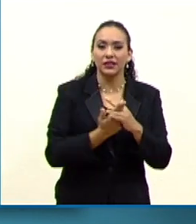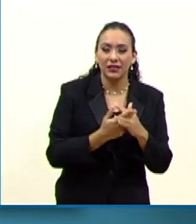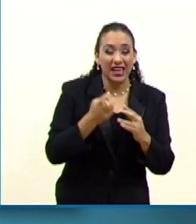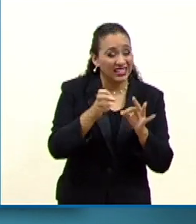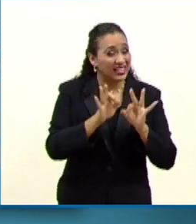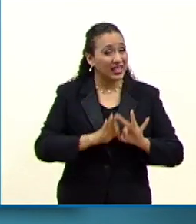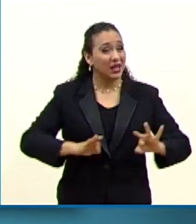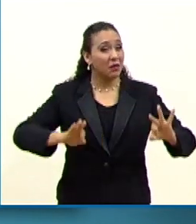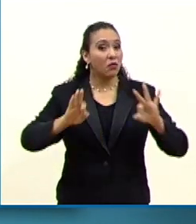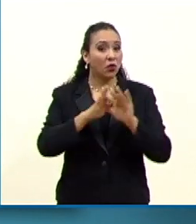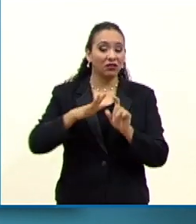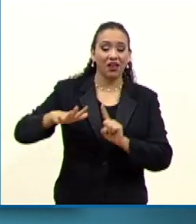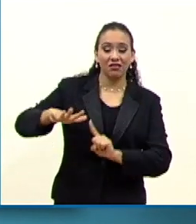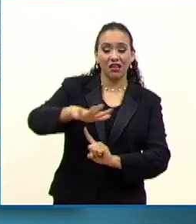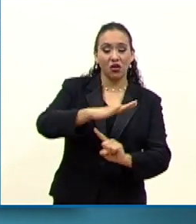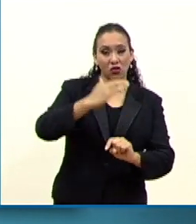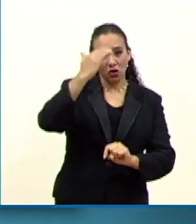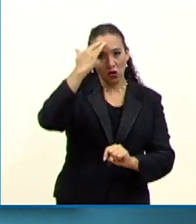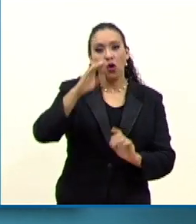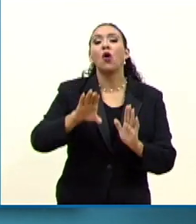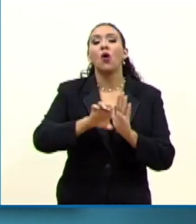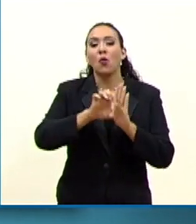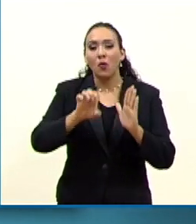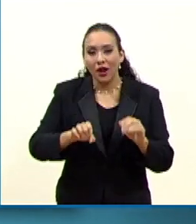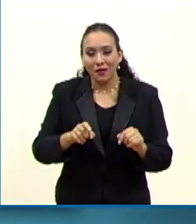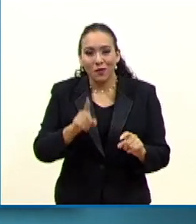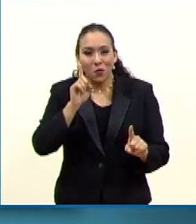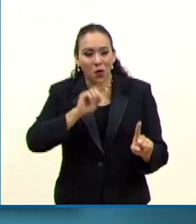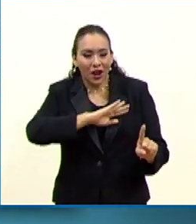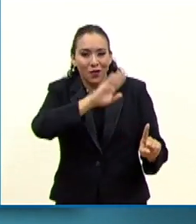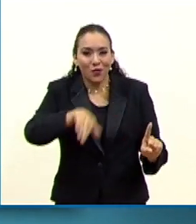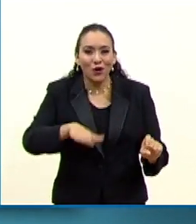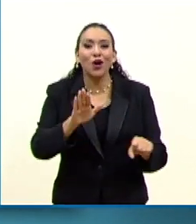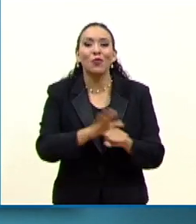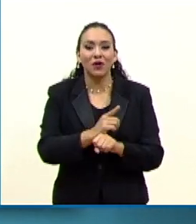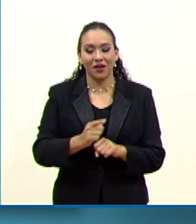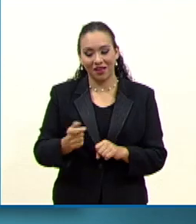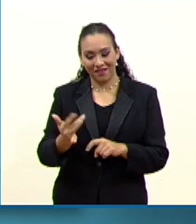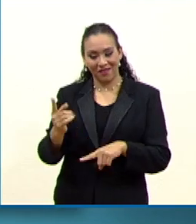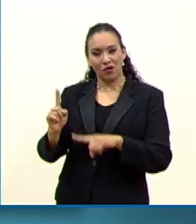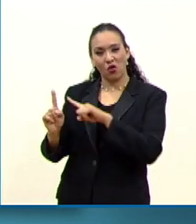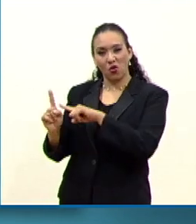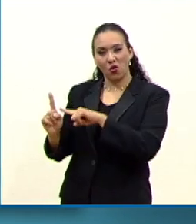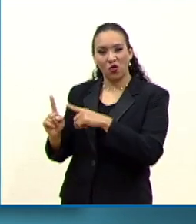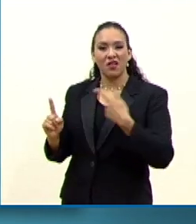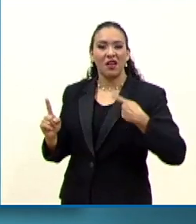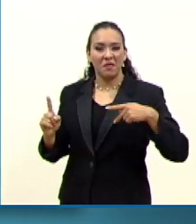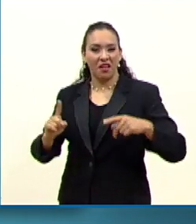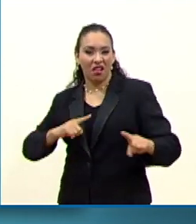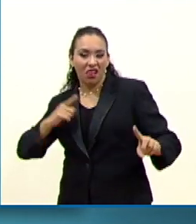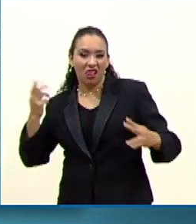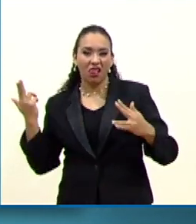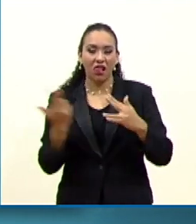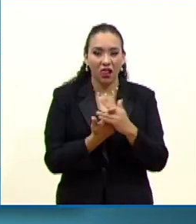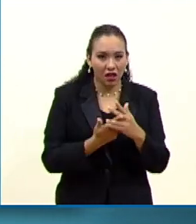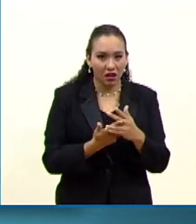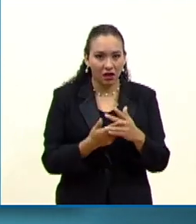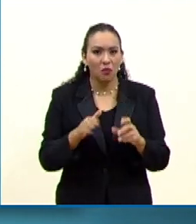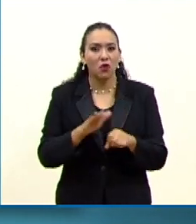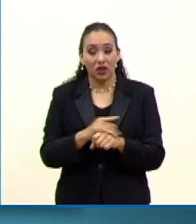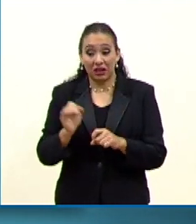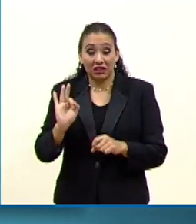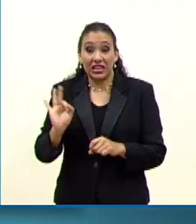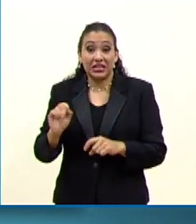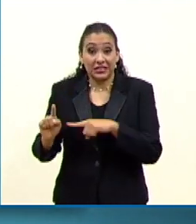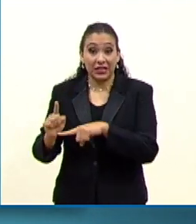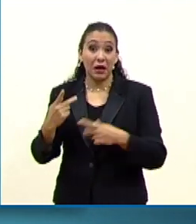entender que esa muerte no pudo ser otra cosa que una muerte motivada por una violencia que viene por razones de género